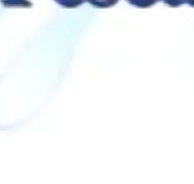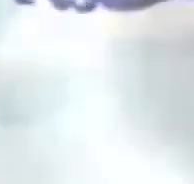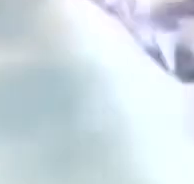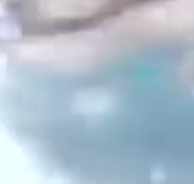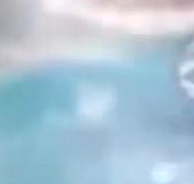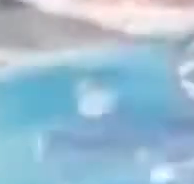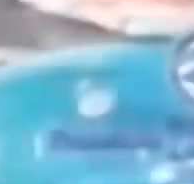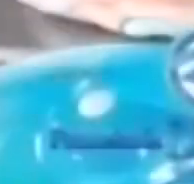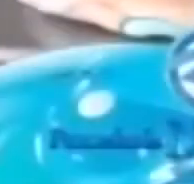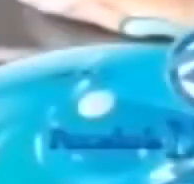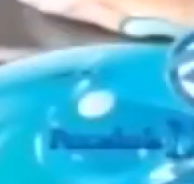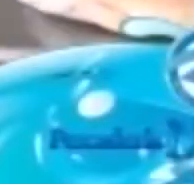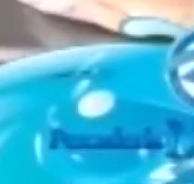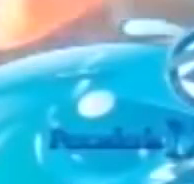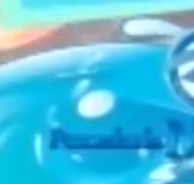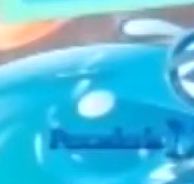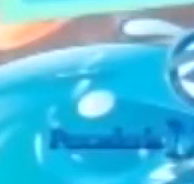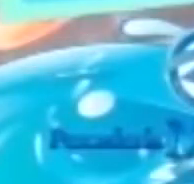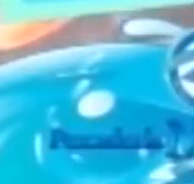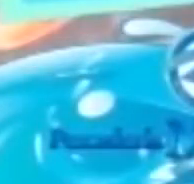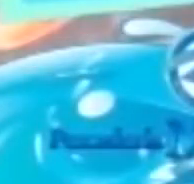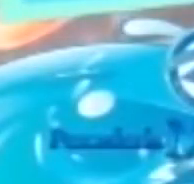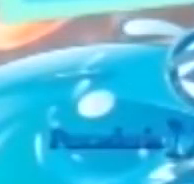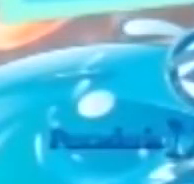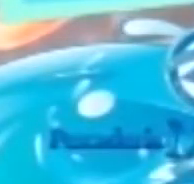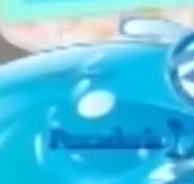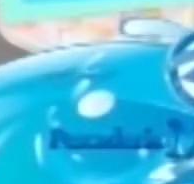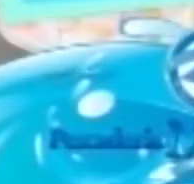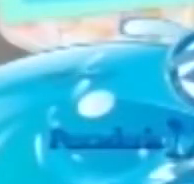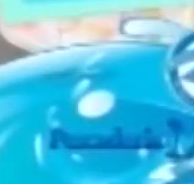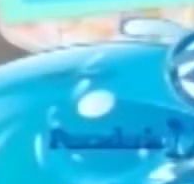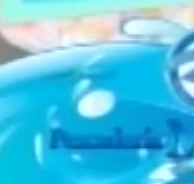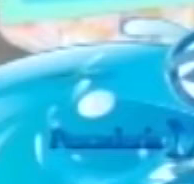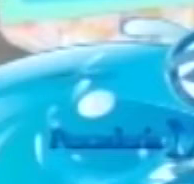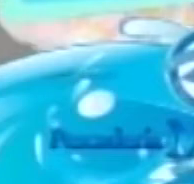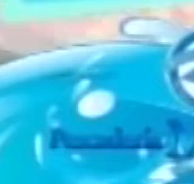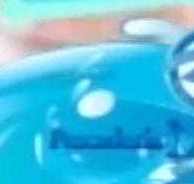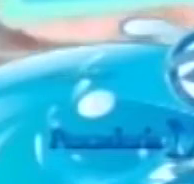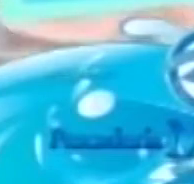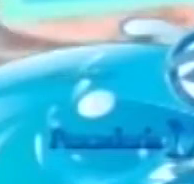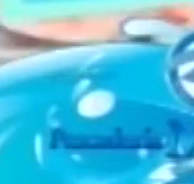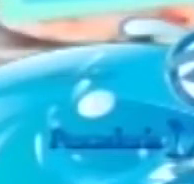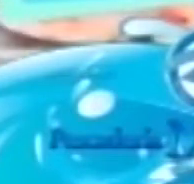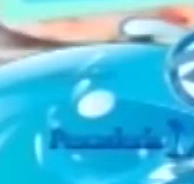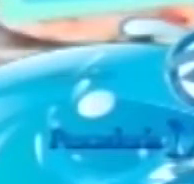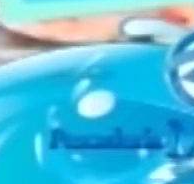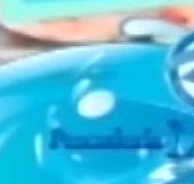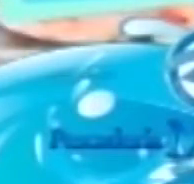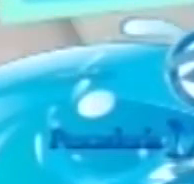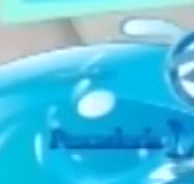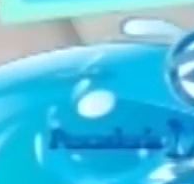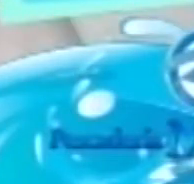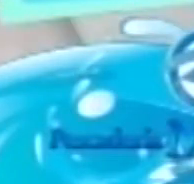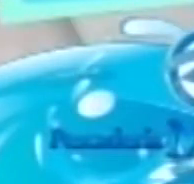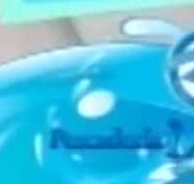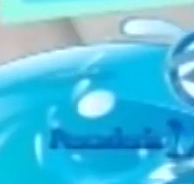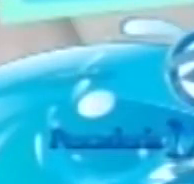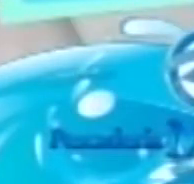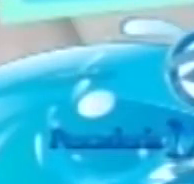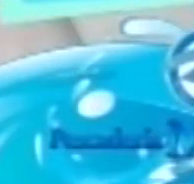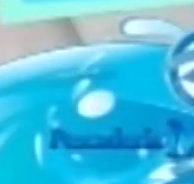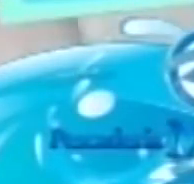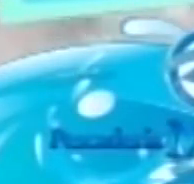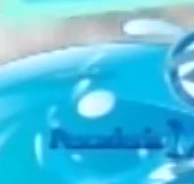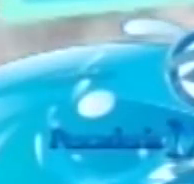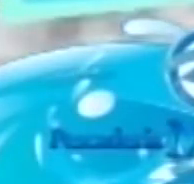Pescadería Mar Azul tiene para usted el Festival del Pargo en el mes de septiembre y octubre. Usted podrá encontrar los más deliciosos